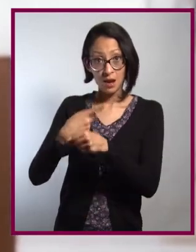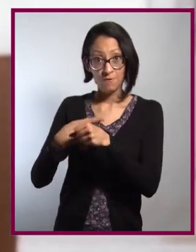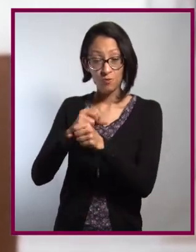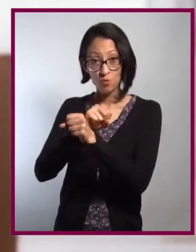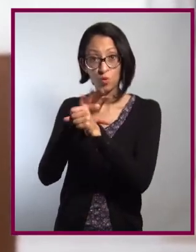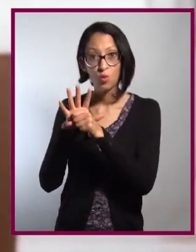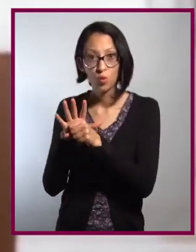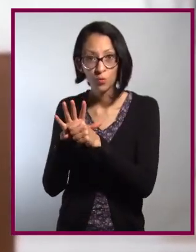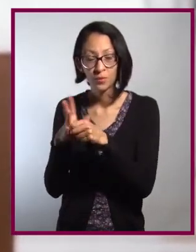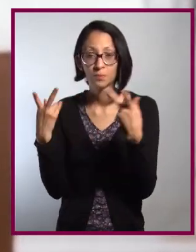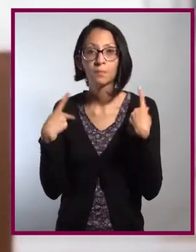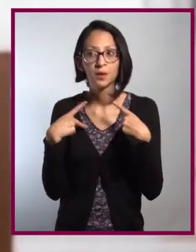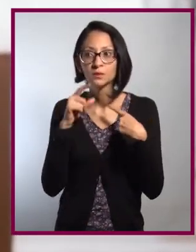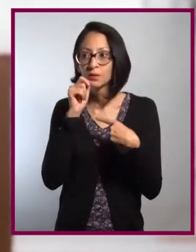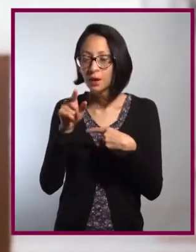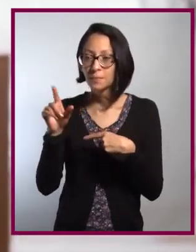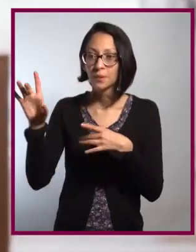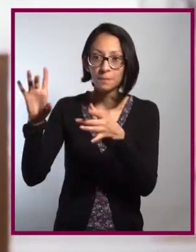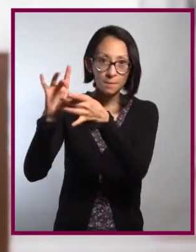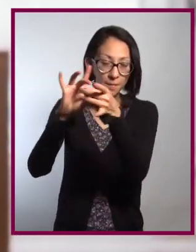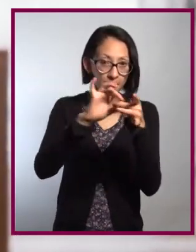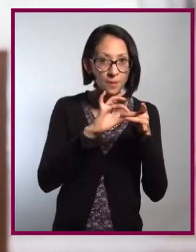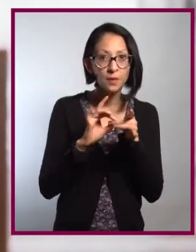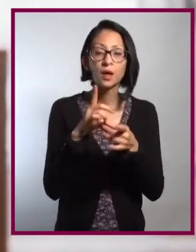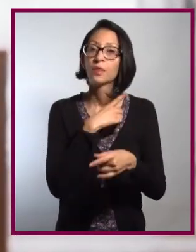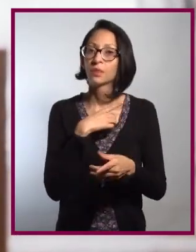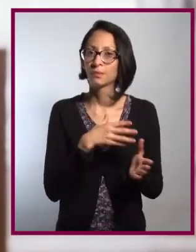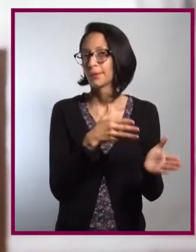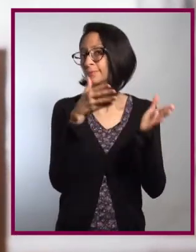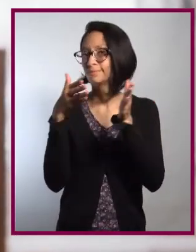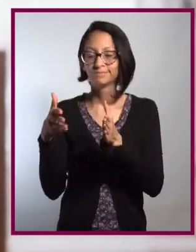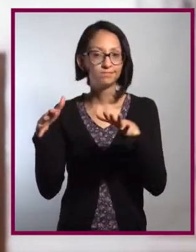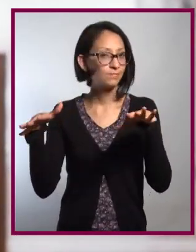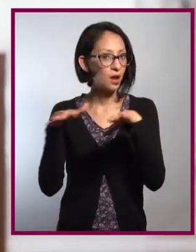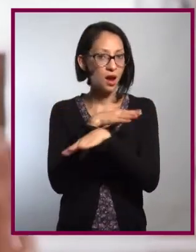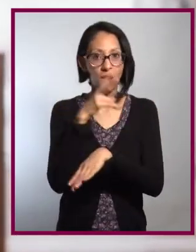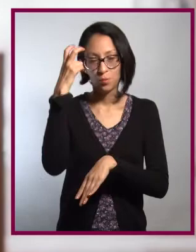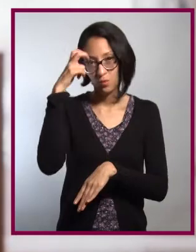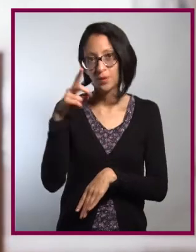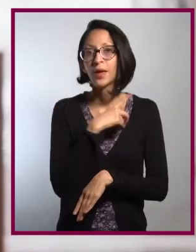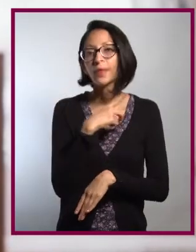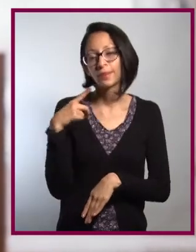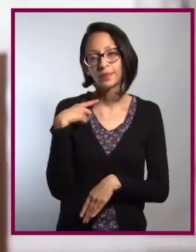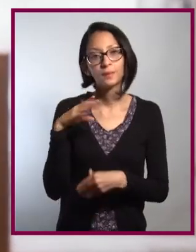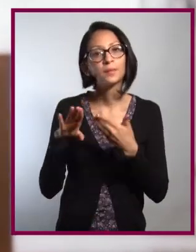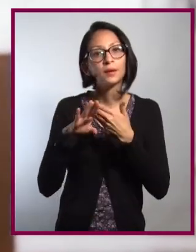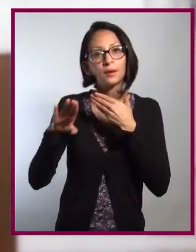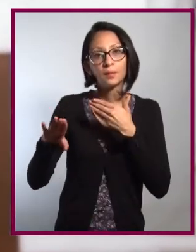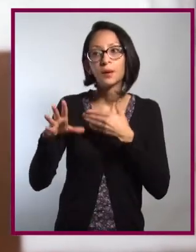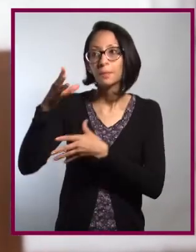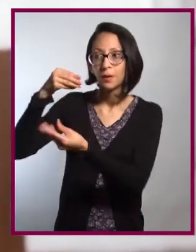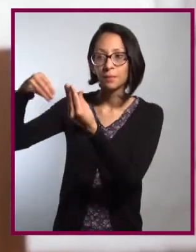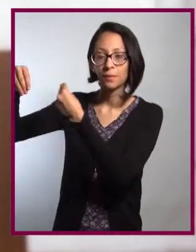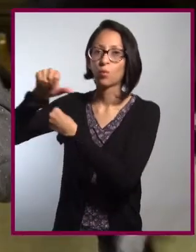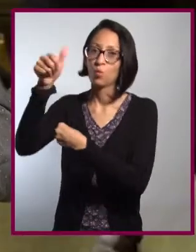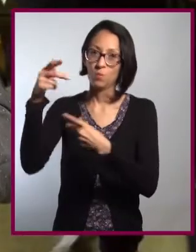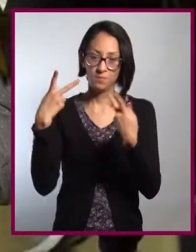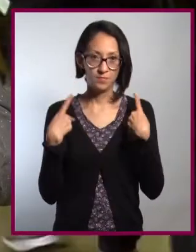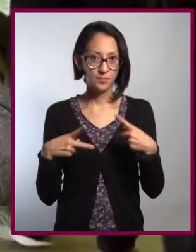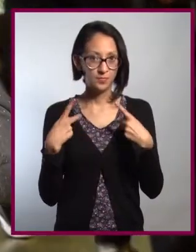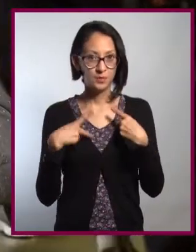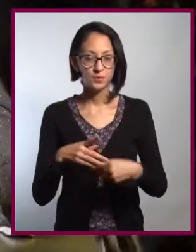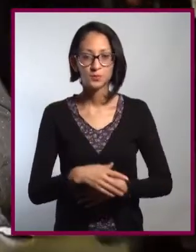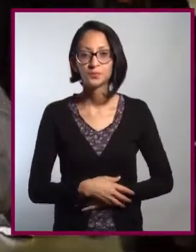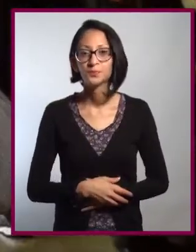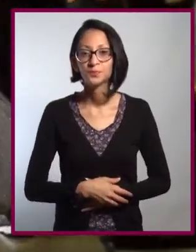los casos confirmados deben posponer su viaje, pues es necesario prevenir el contagio a otras personas.